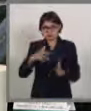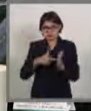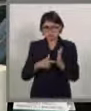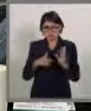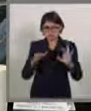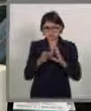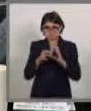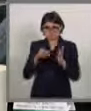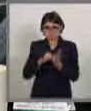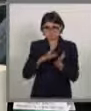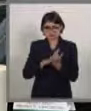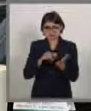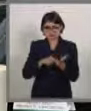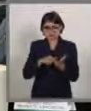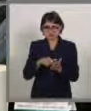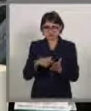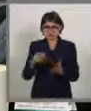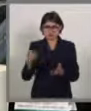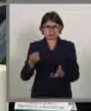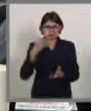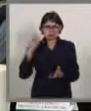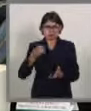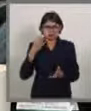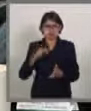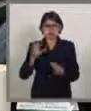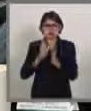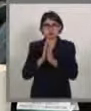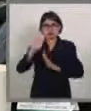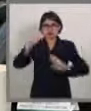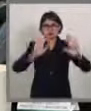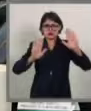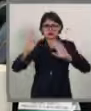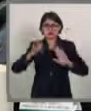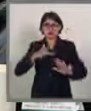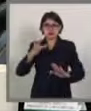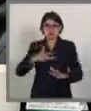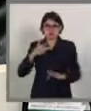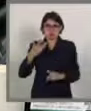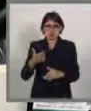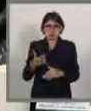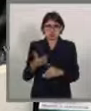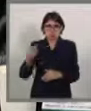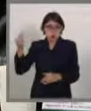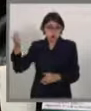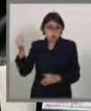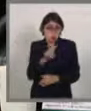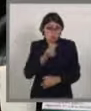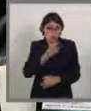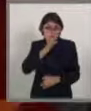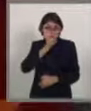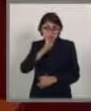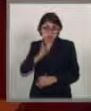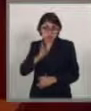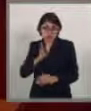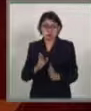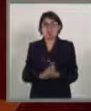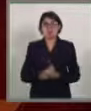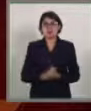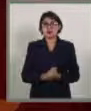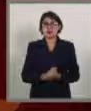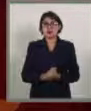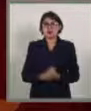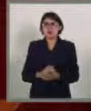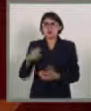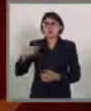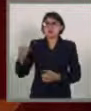consulte la secretaria a la asamblea en votación económica si el anterior asunto se considera de urgente resolución consultó a la asamblea de